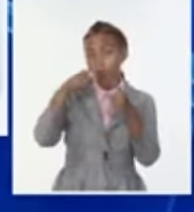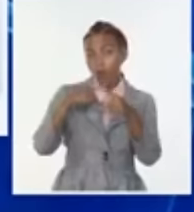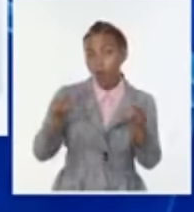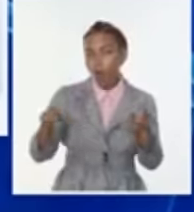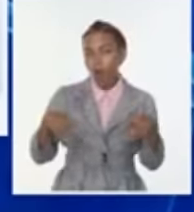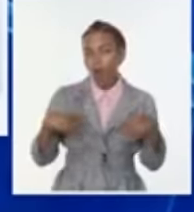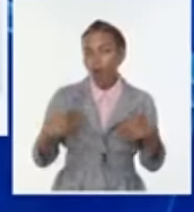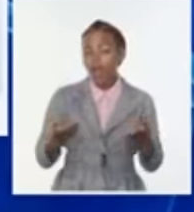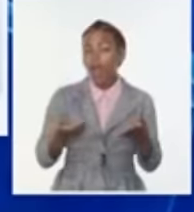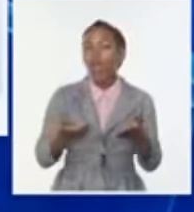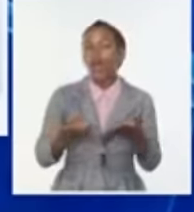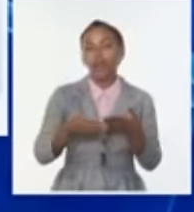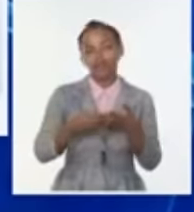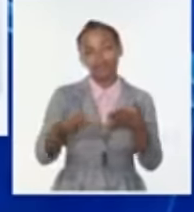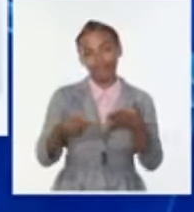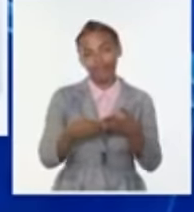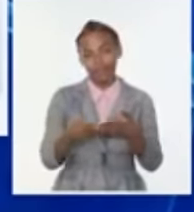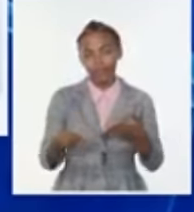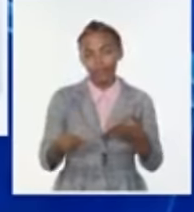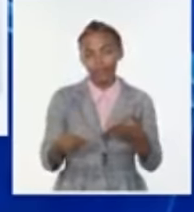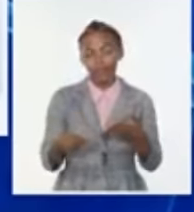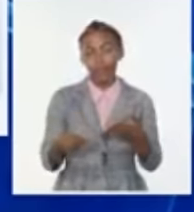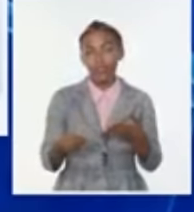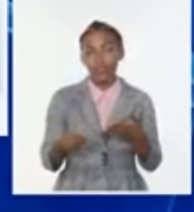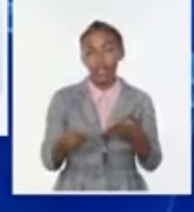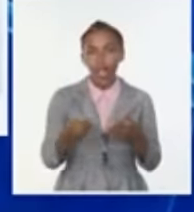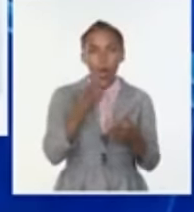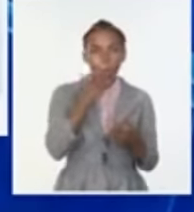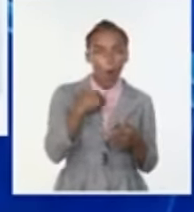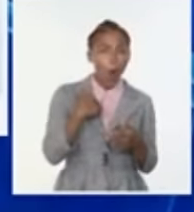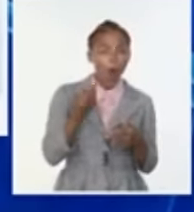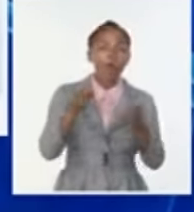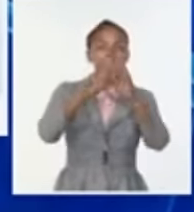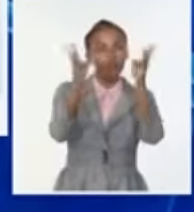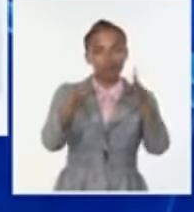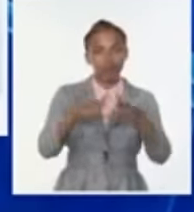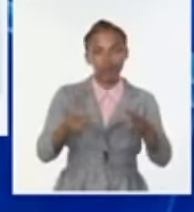en muchos casos, por las redes sociales y por otras vías.